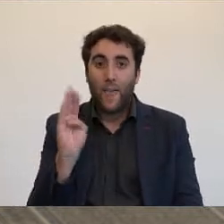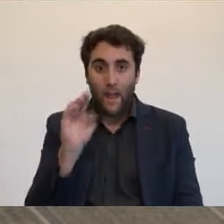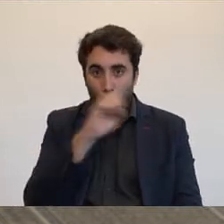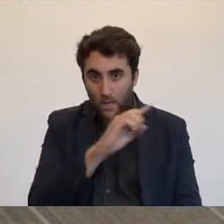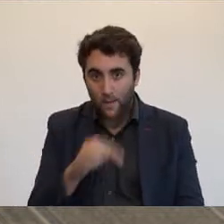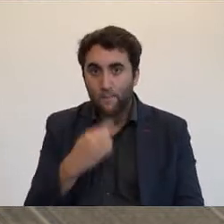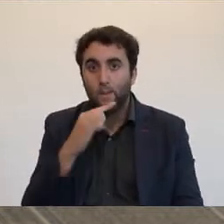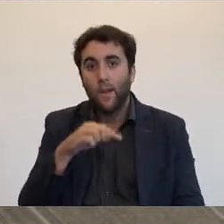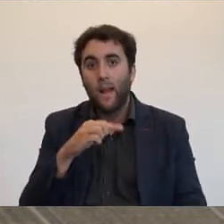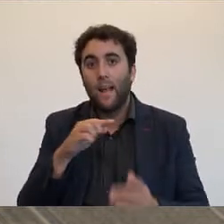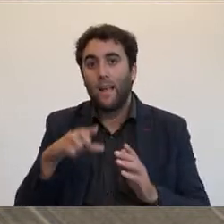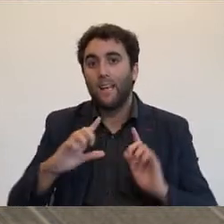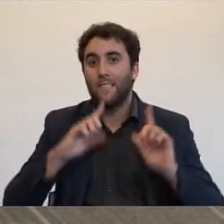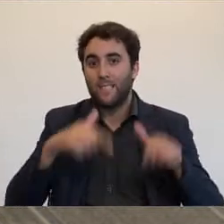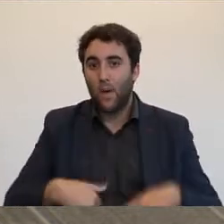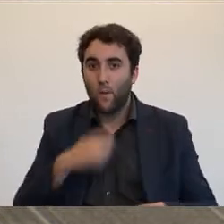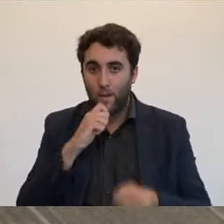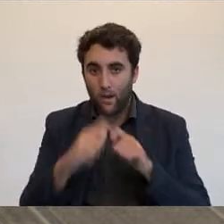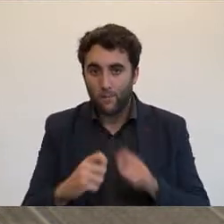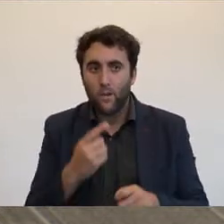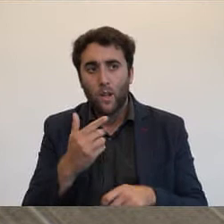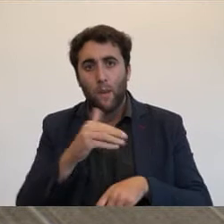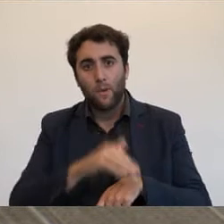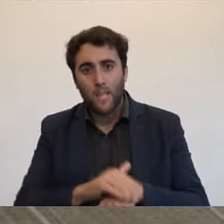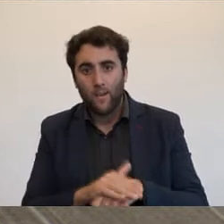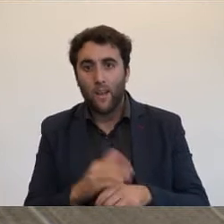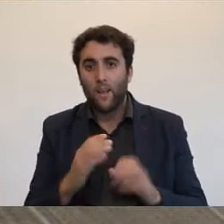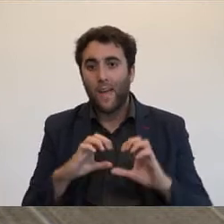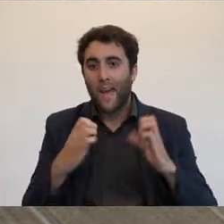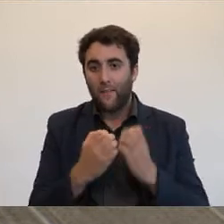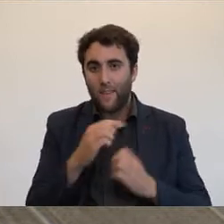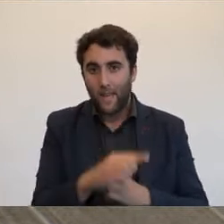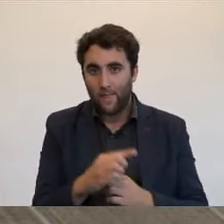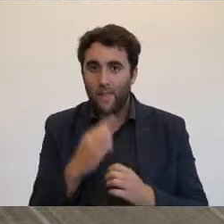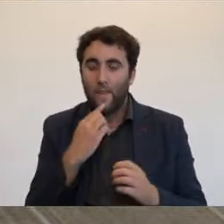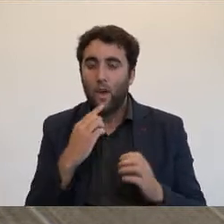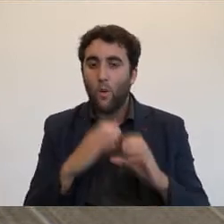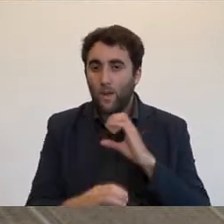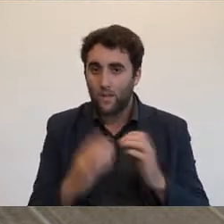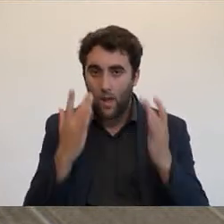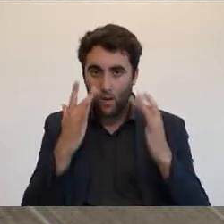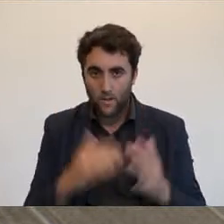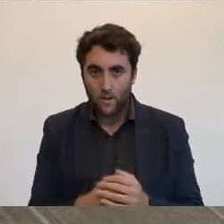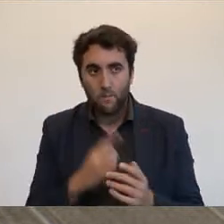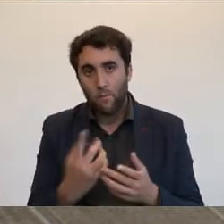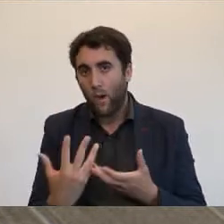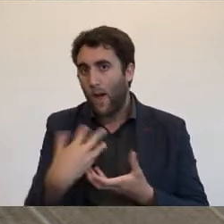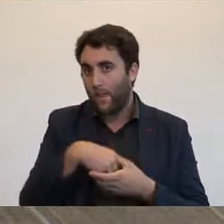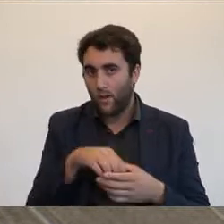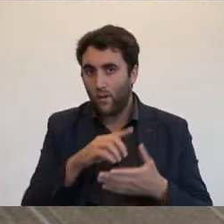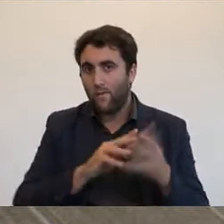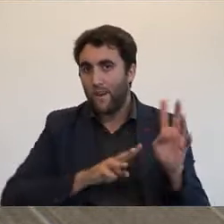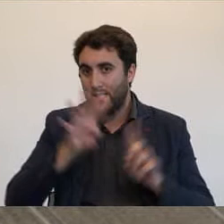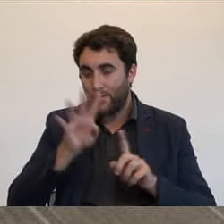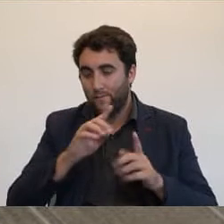Periodismo. Coordina el Gabinete de Comunicación y Educación, un grupo de investigación consolidado de la Universidad de